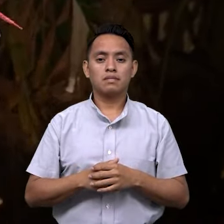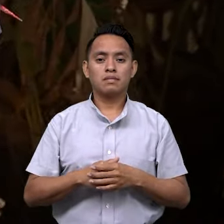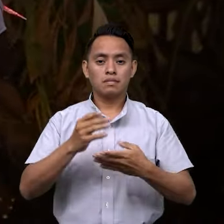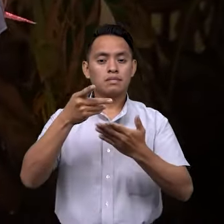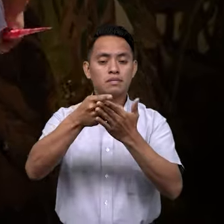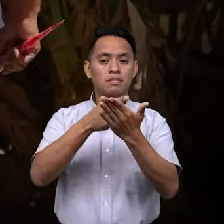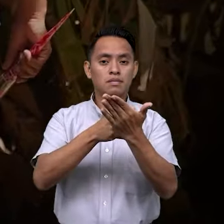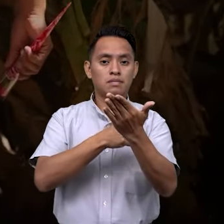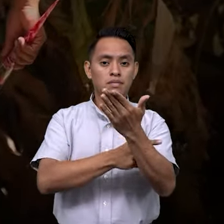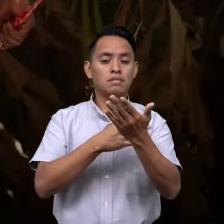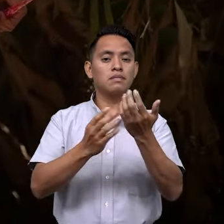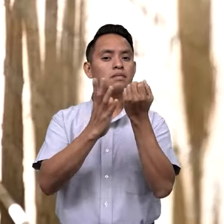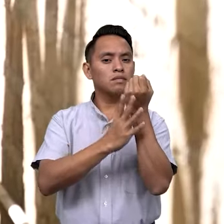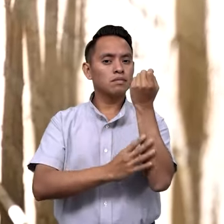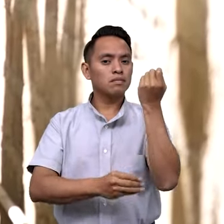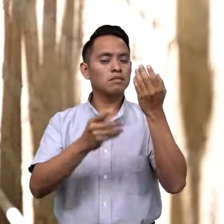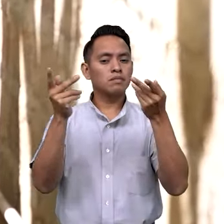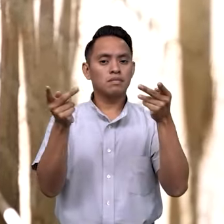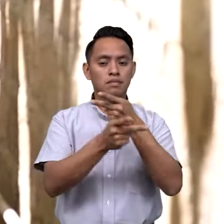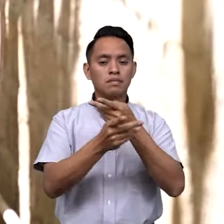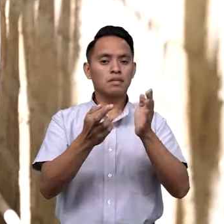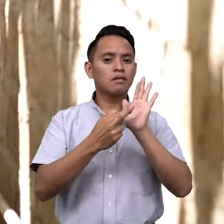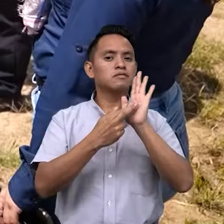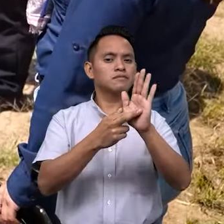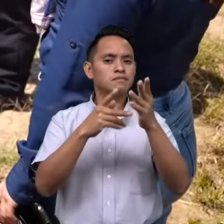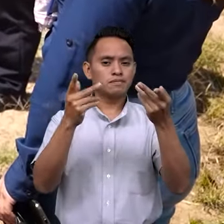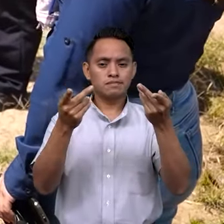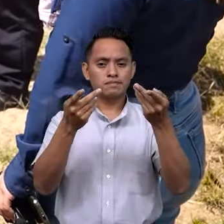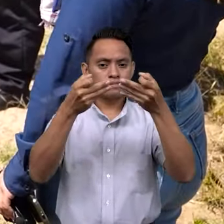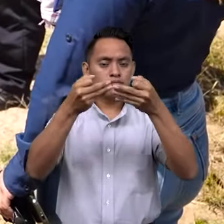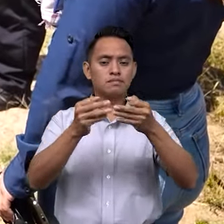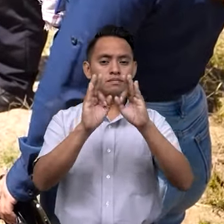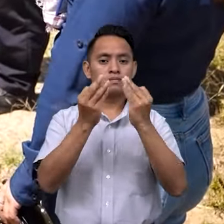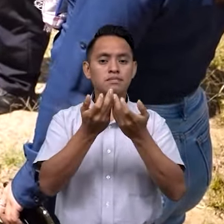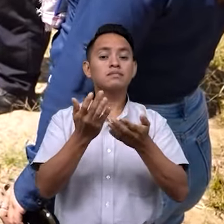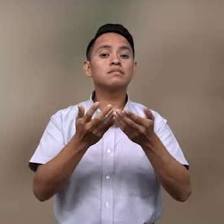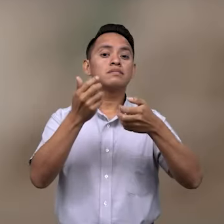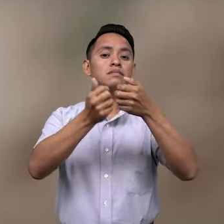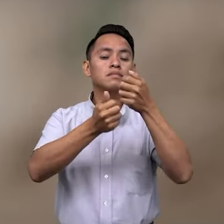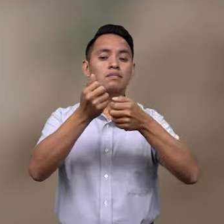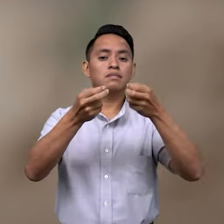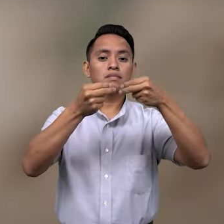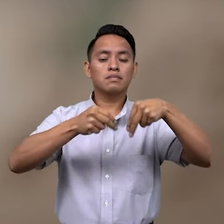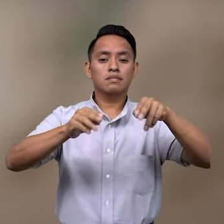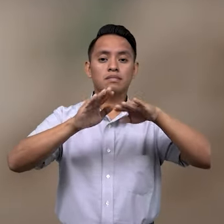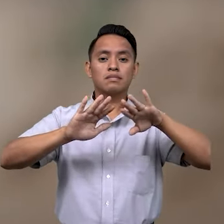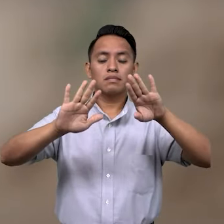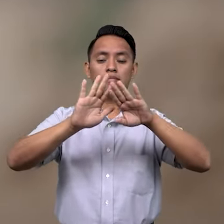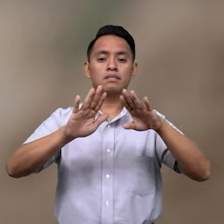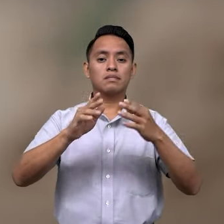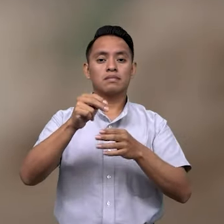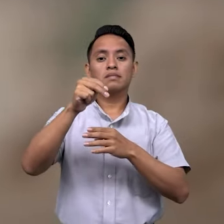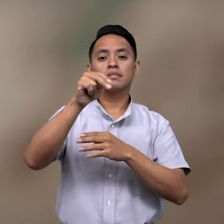de vivienda de extrema pobreza, pues hemos dado bastante respuesta a las familias. Tenemos una amenaza aquí en San Rafael del Norte,